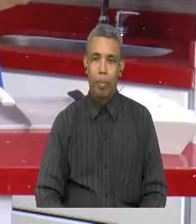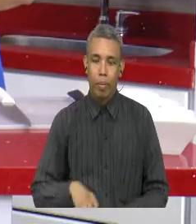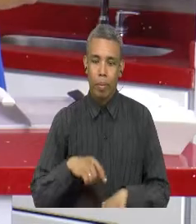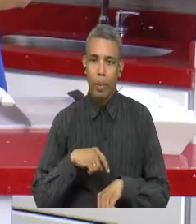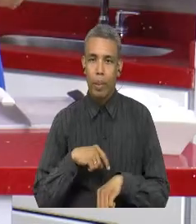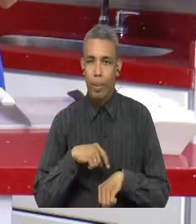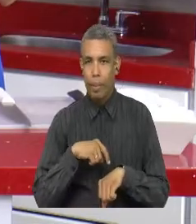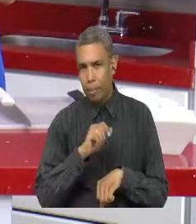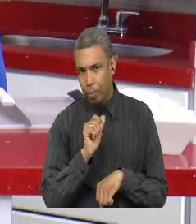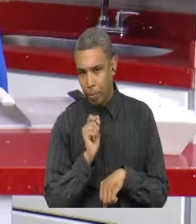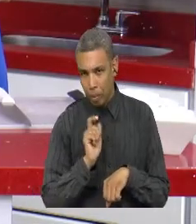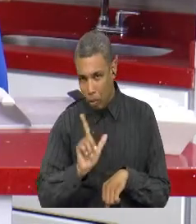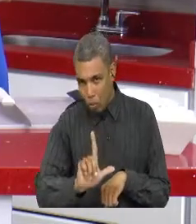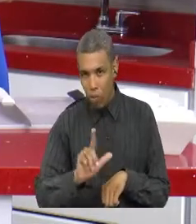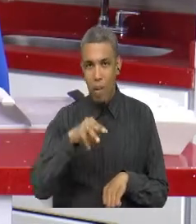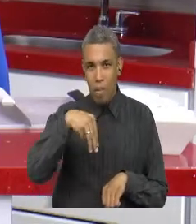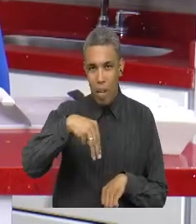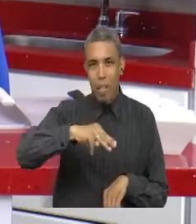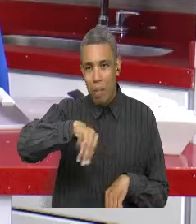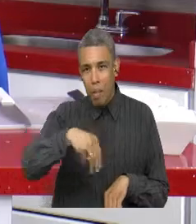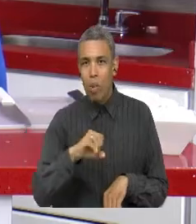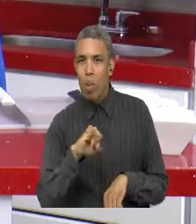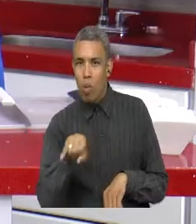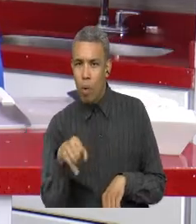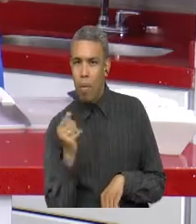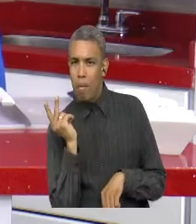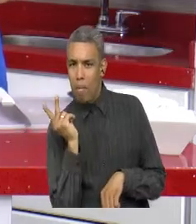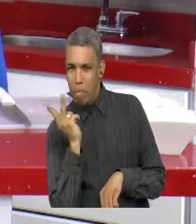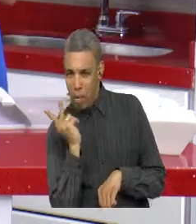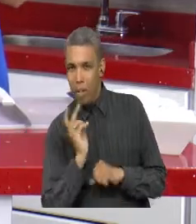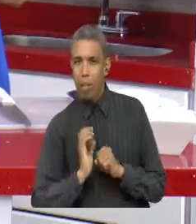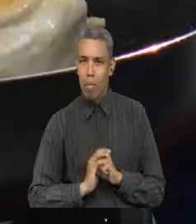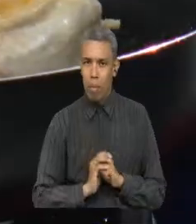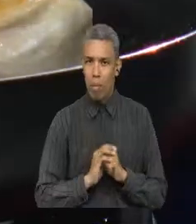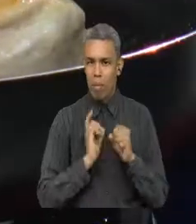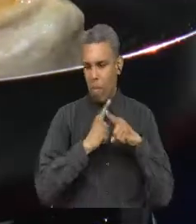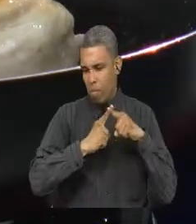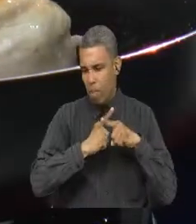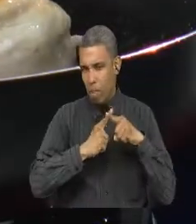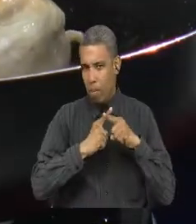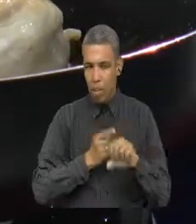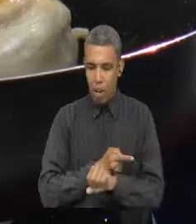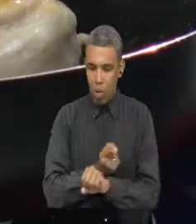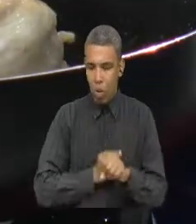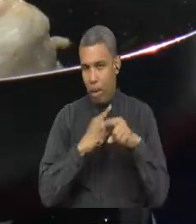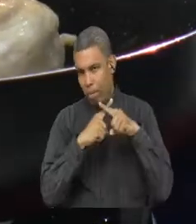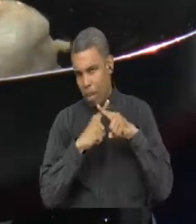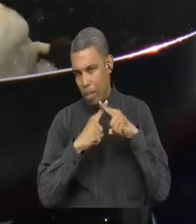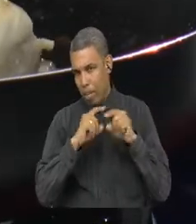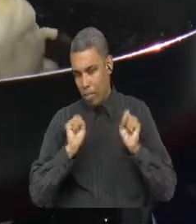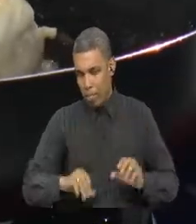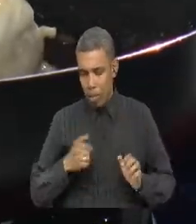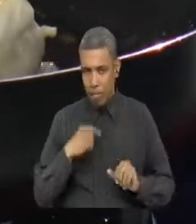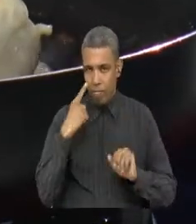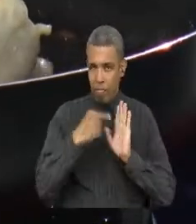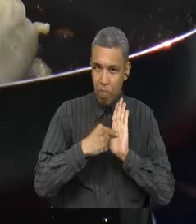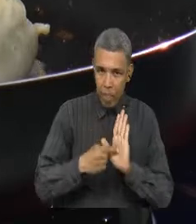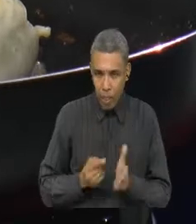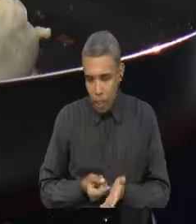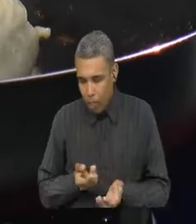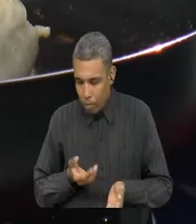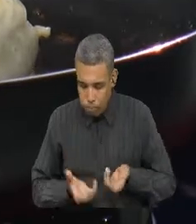a viernes estaremos conectaditos todos nosotros, solo media horita, pero bien gustosa, bien gourmet, bien nutritiva, bien sabrosita. Aquí en Enlace